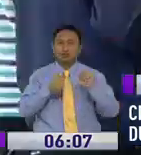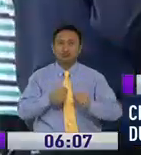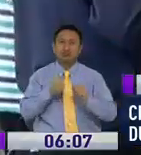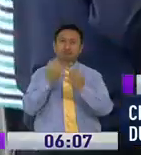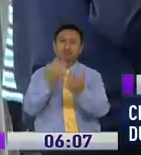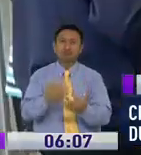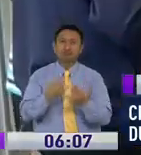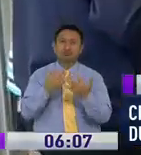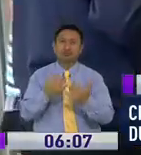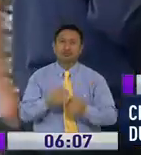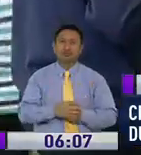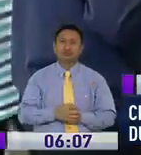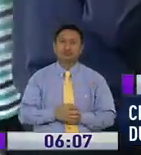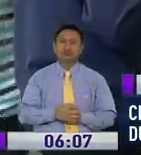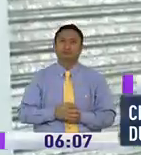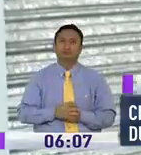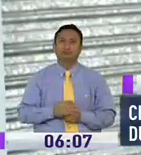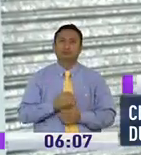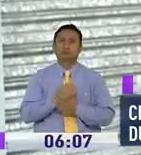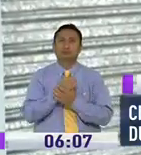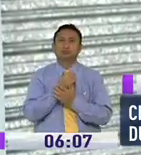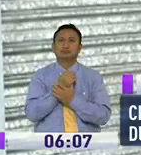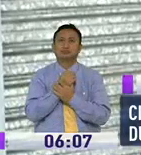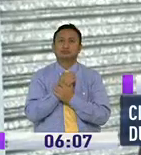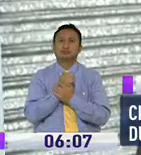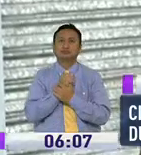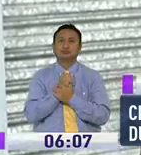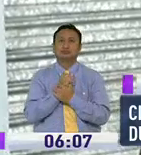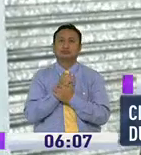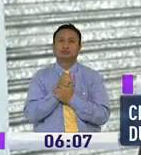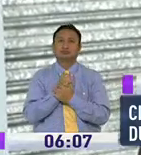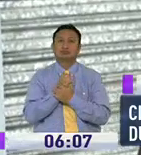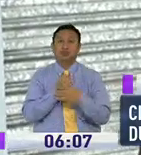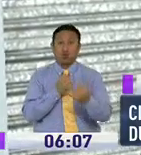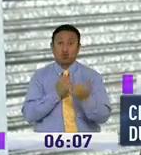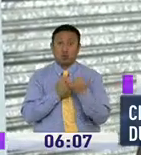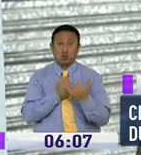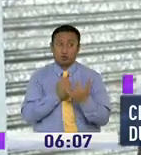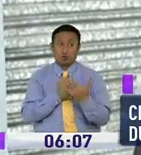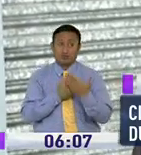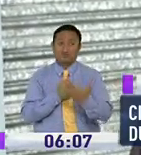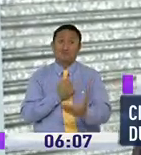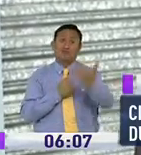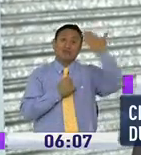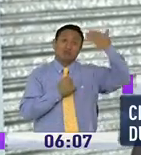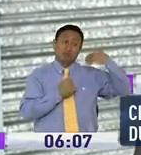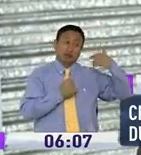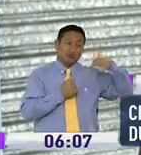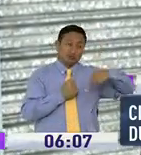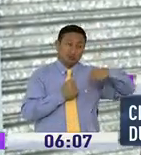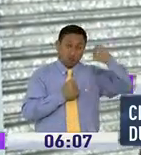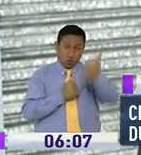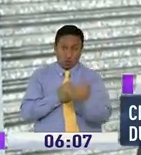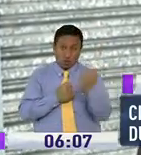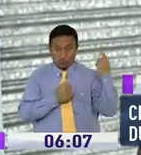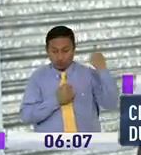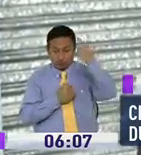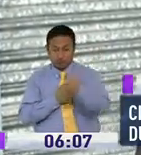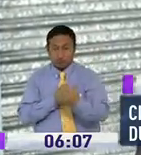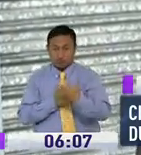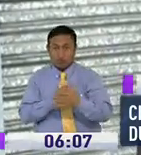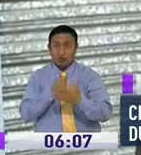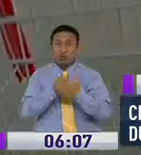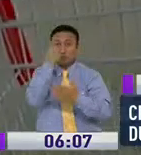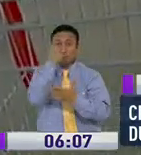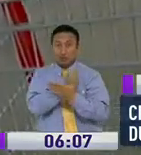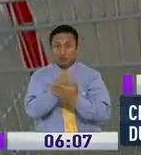esperar por un poco de víveres. Aquí hoy día recién estoy viniendo, no desde la semana pasada recién estoy viniendo ahorita a vuelta, porque compro para